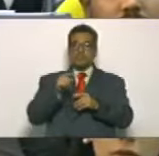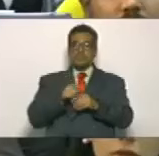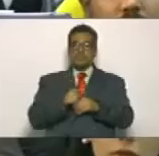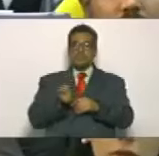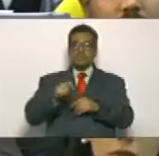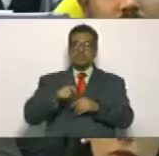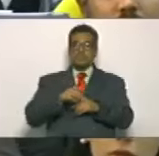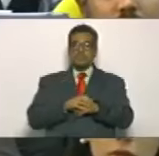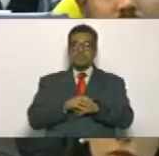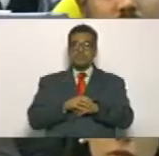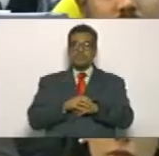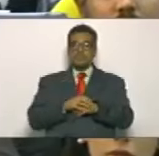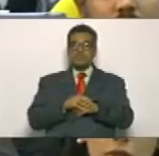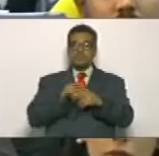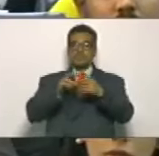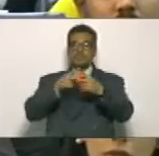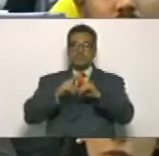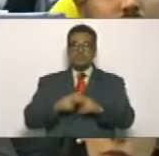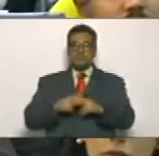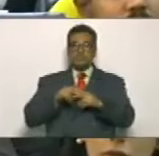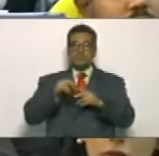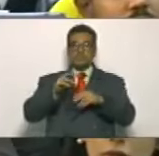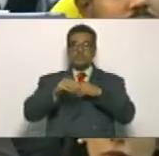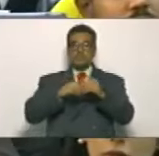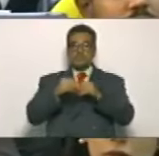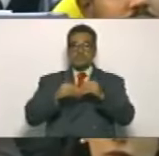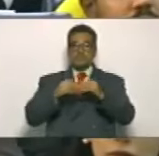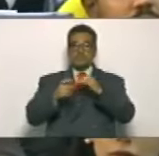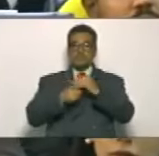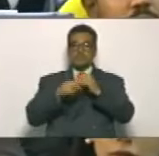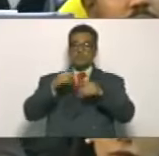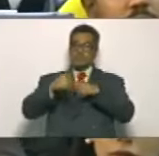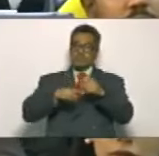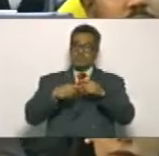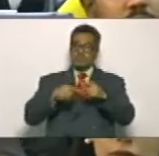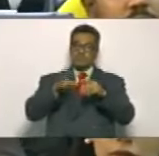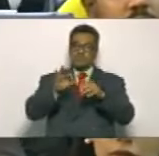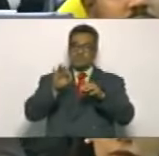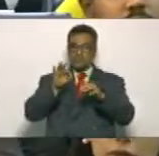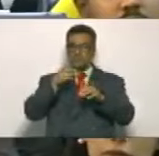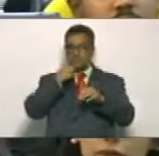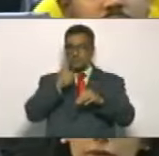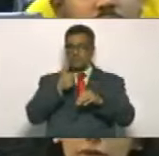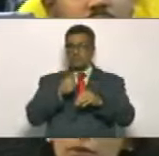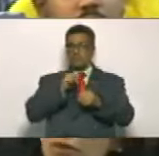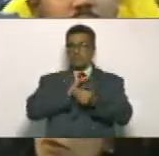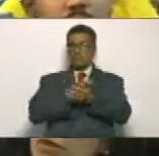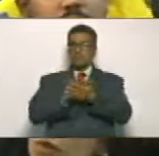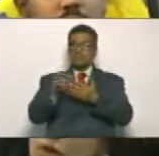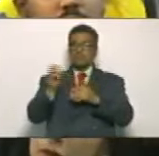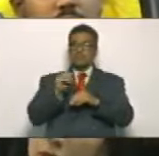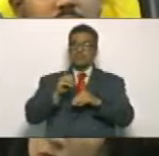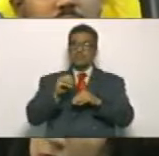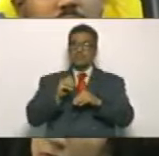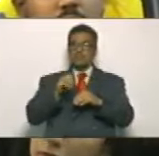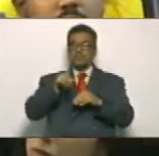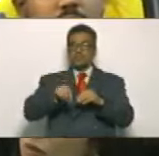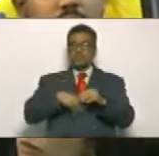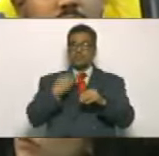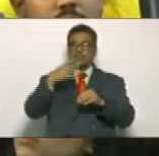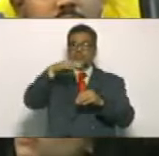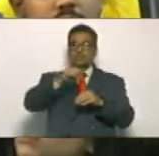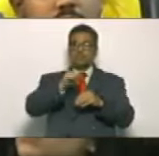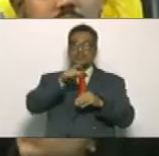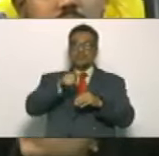agregado, herramientas y dispositivos técnicos de calidad gratuita o a costo